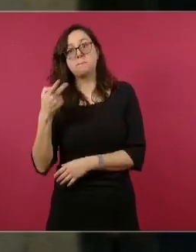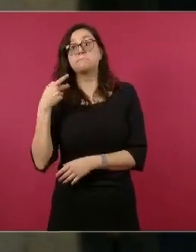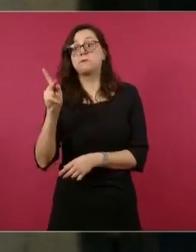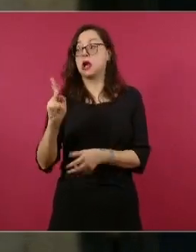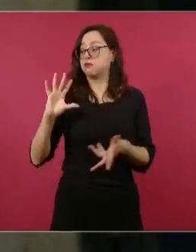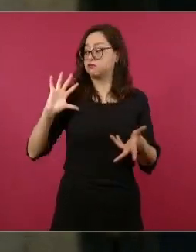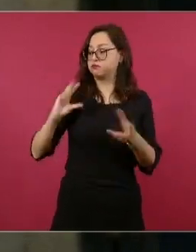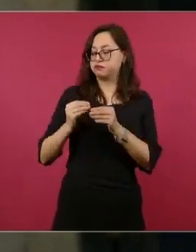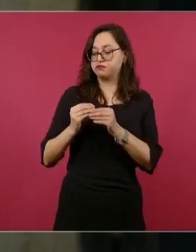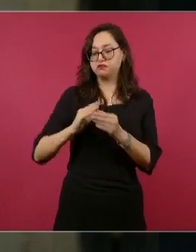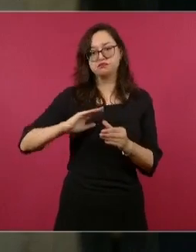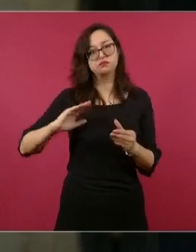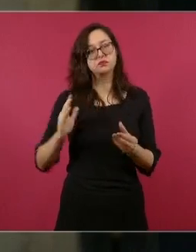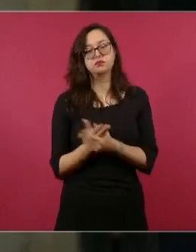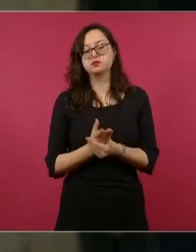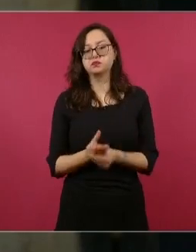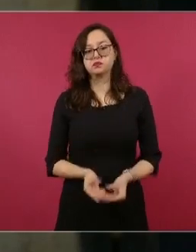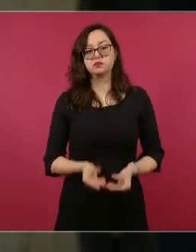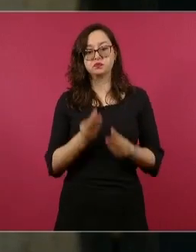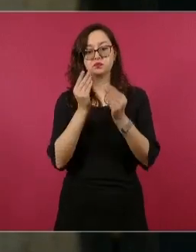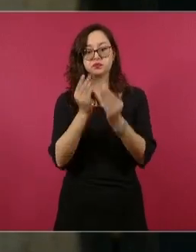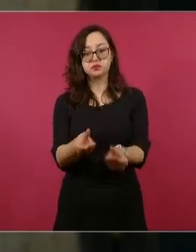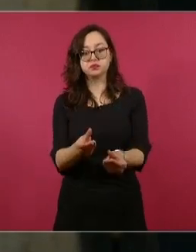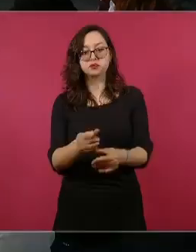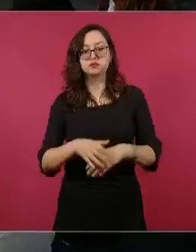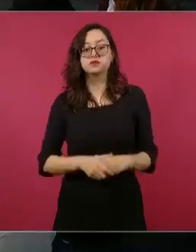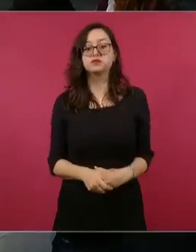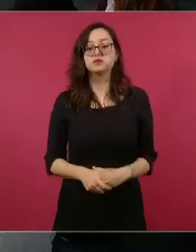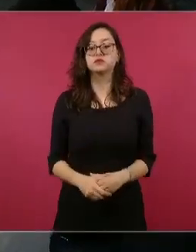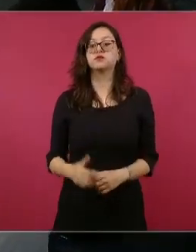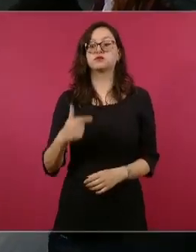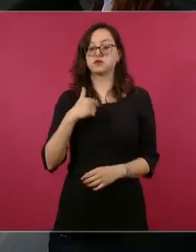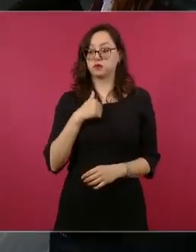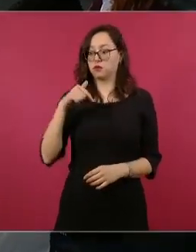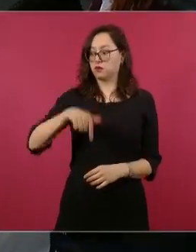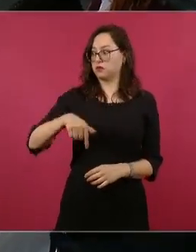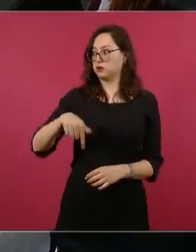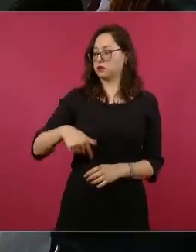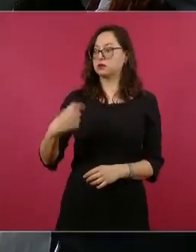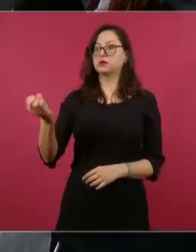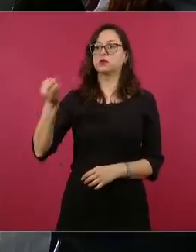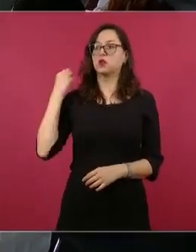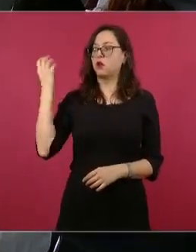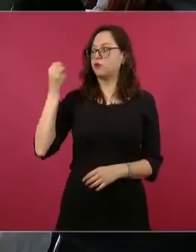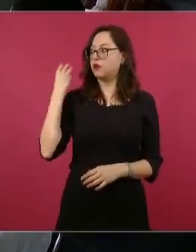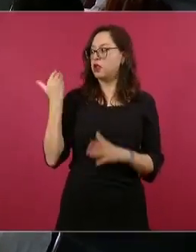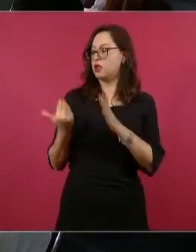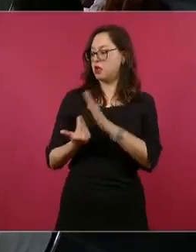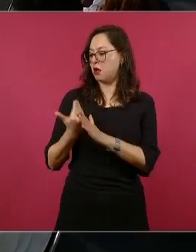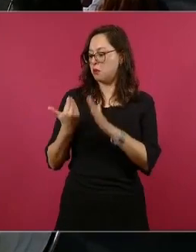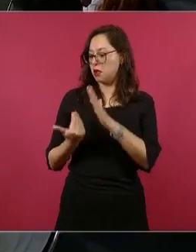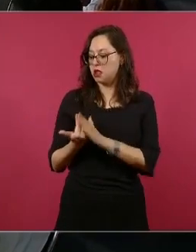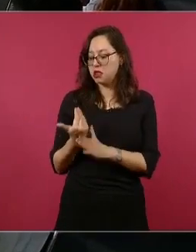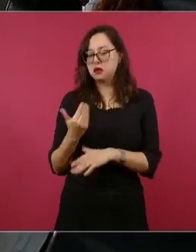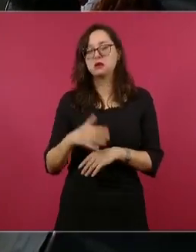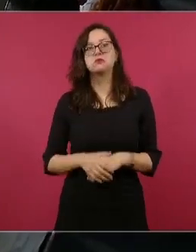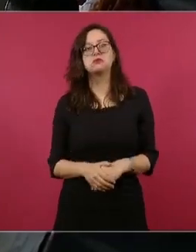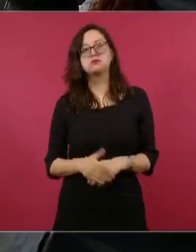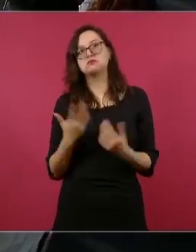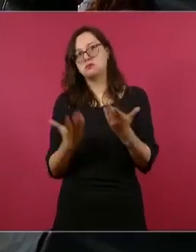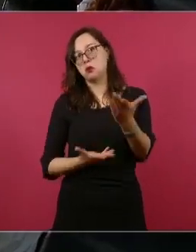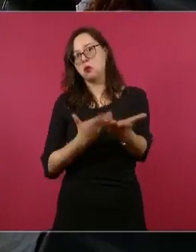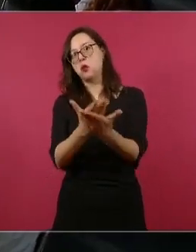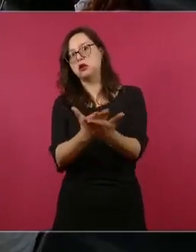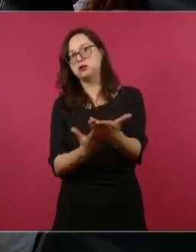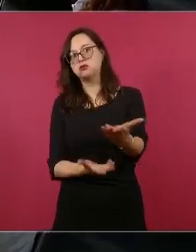aquí a la conferencia matutina a la mañanera ha sido muy fructífica para el trabajo que